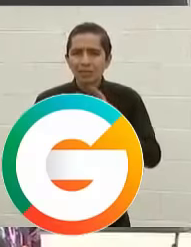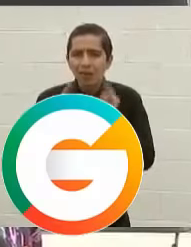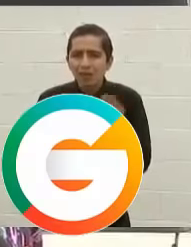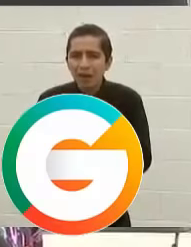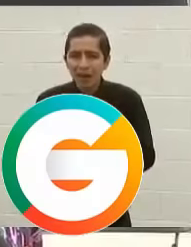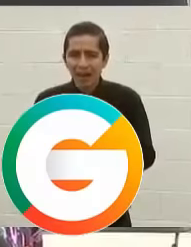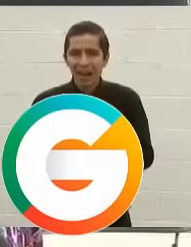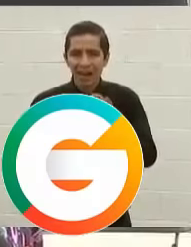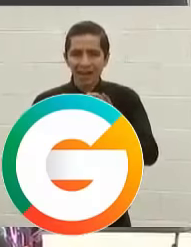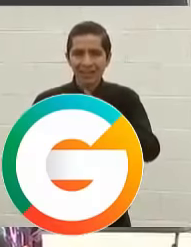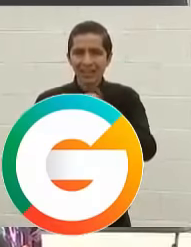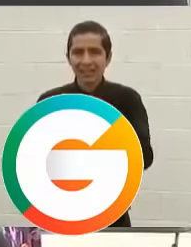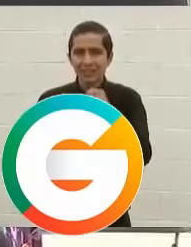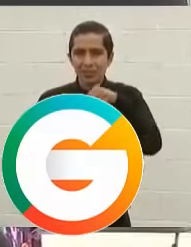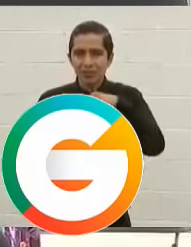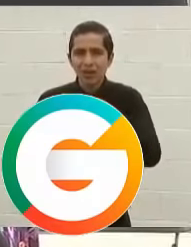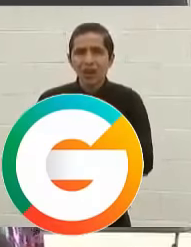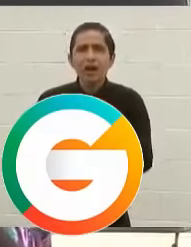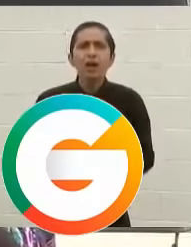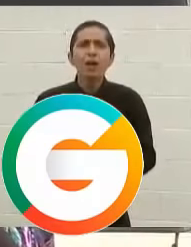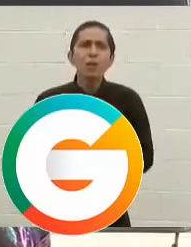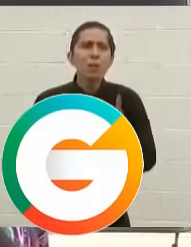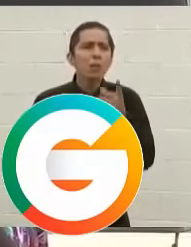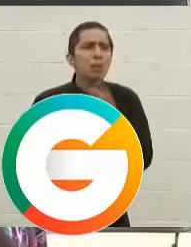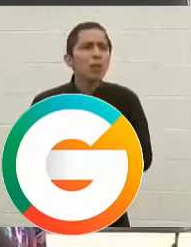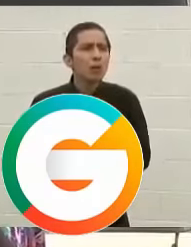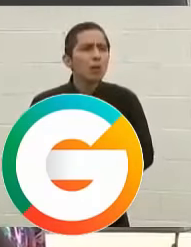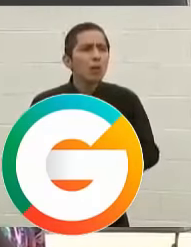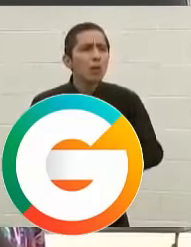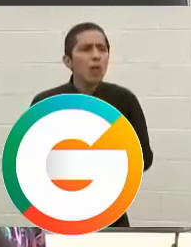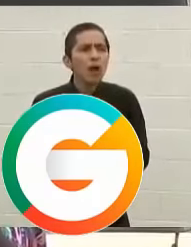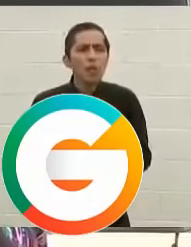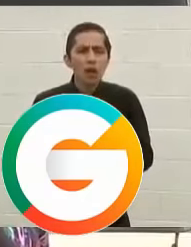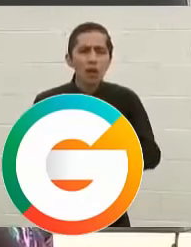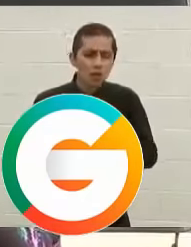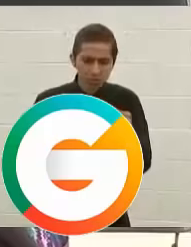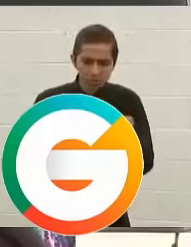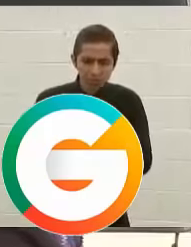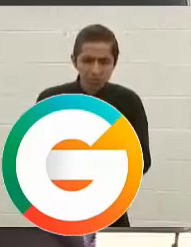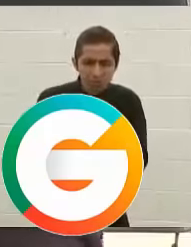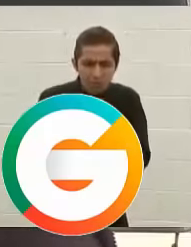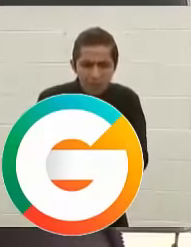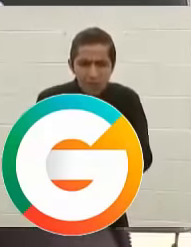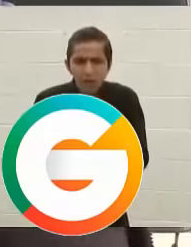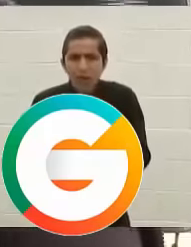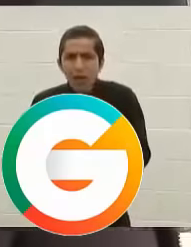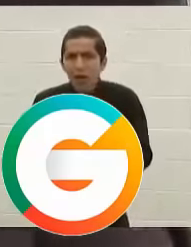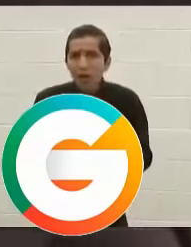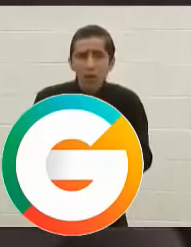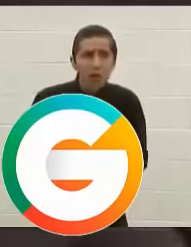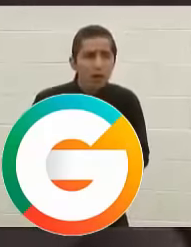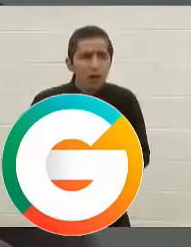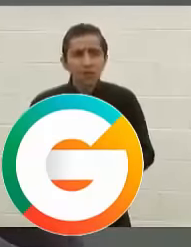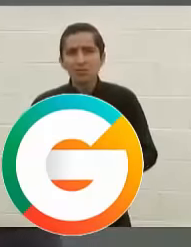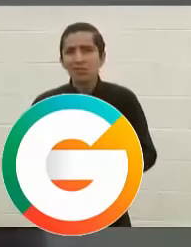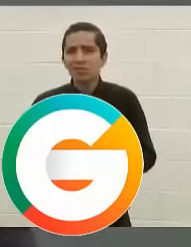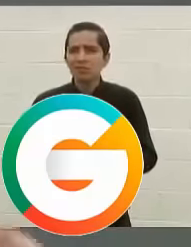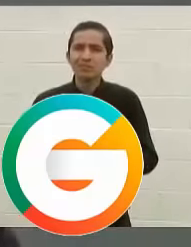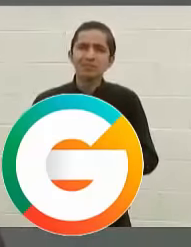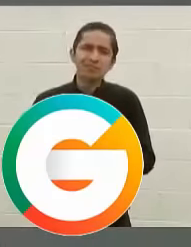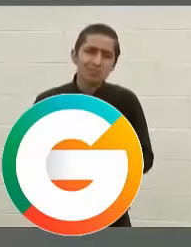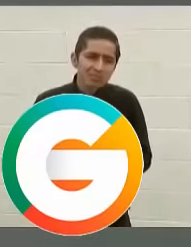Jalisco, si pudieran decir también cuáles son las otras líneas de investigación que se tienen. Gracias. Bueno,